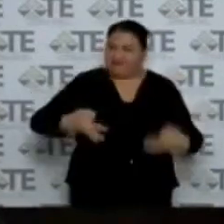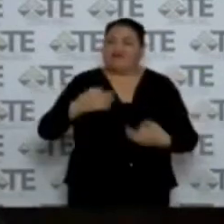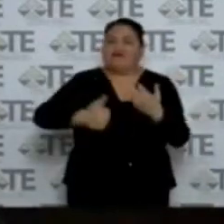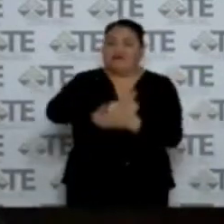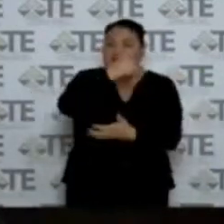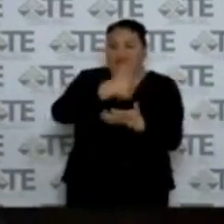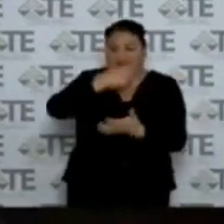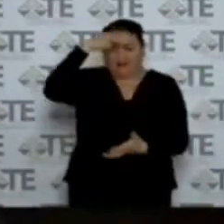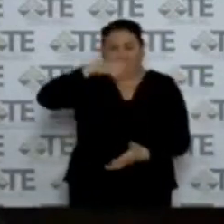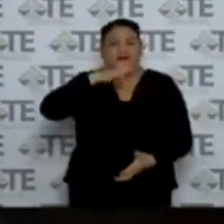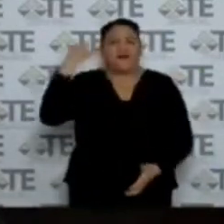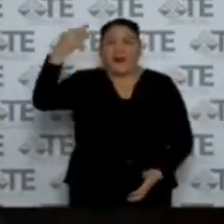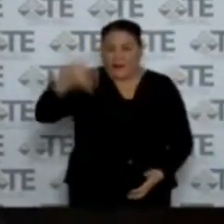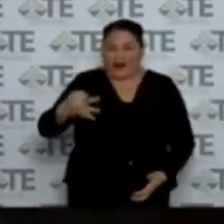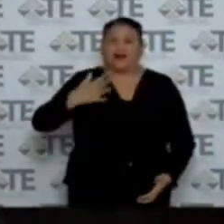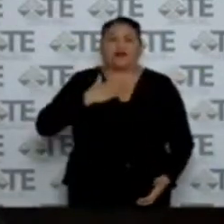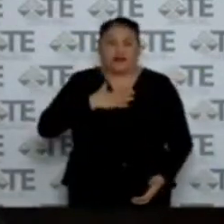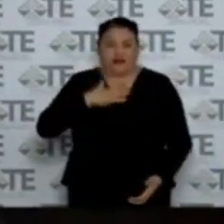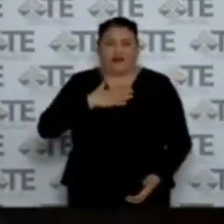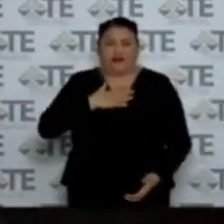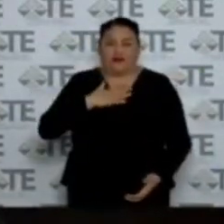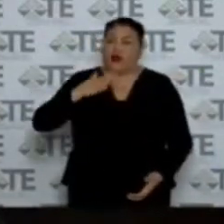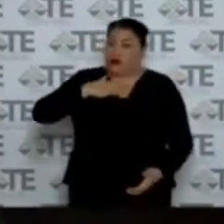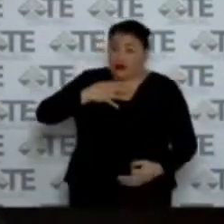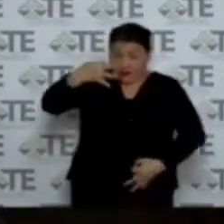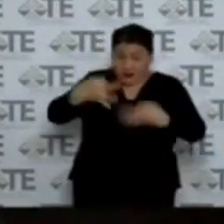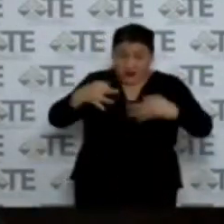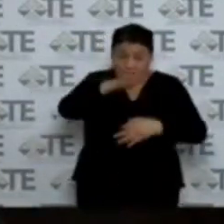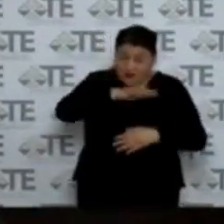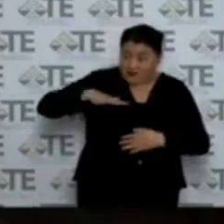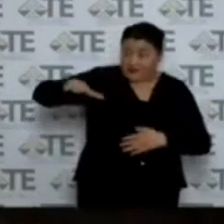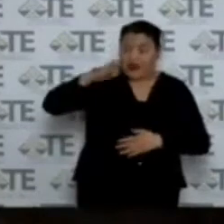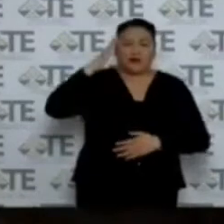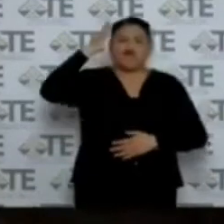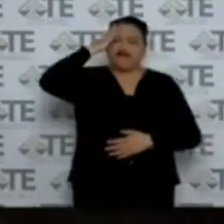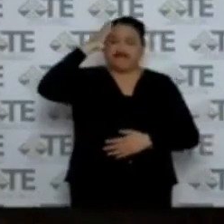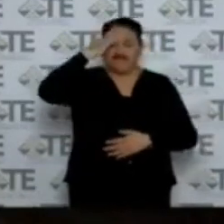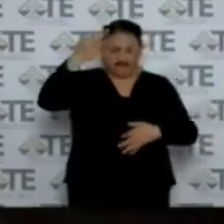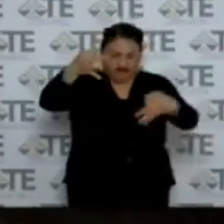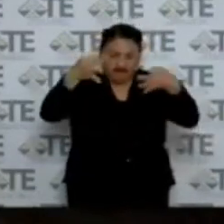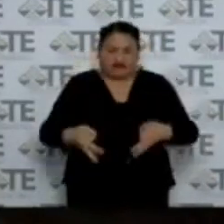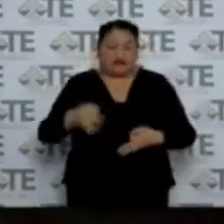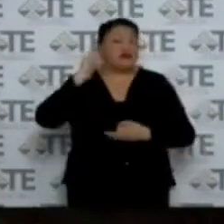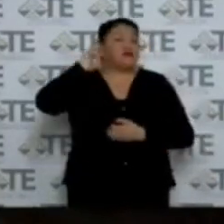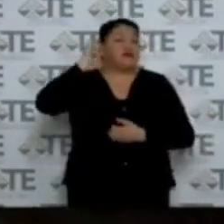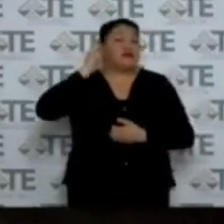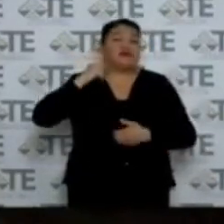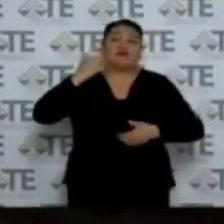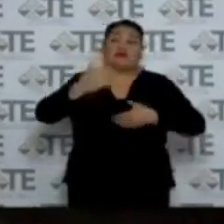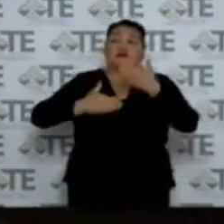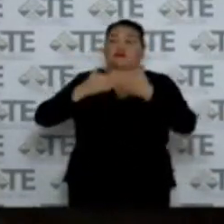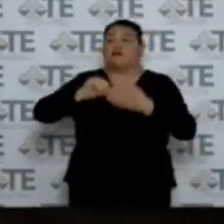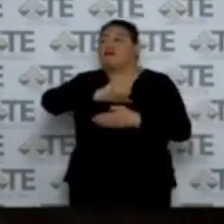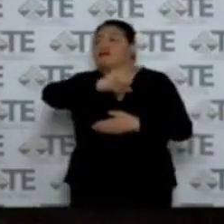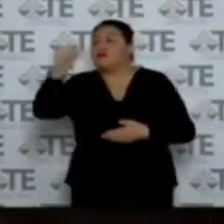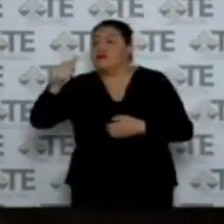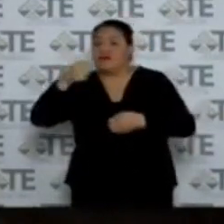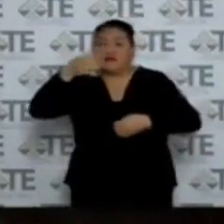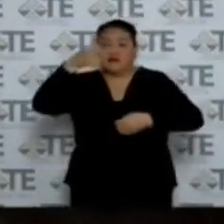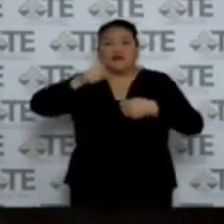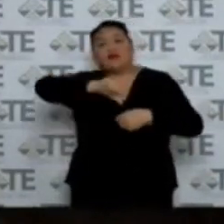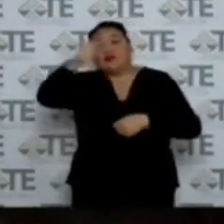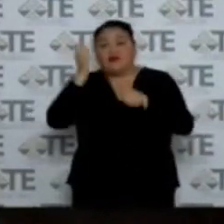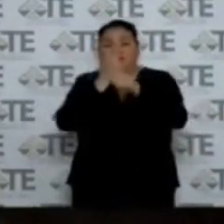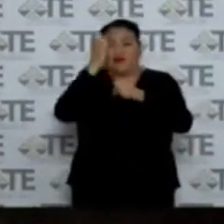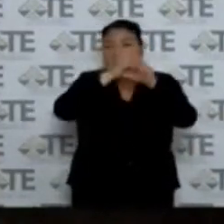el liderazgo que nuestro tribunal tiene y que ojalá y los tribunales de todos